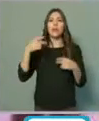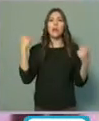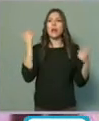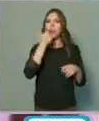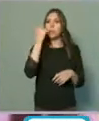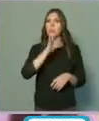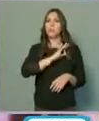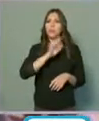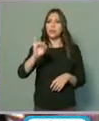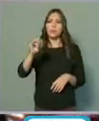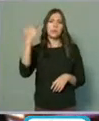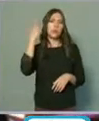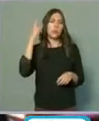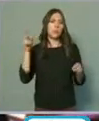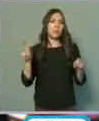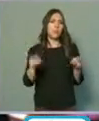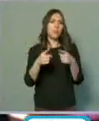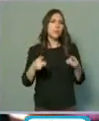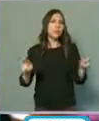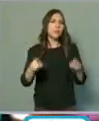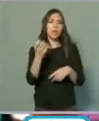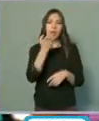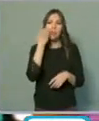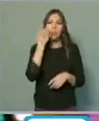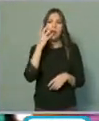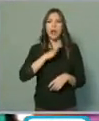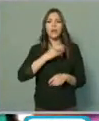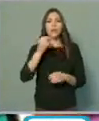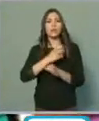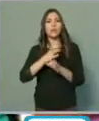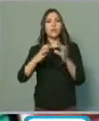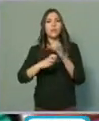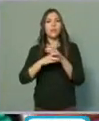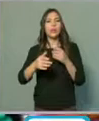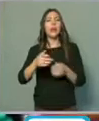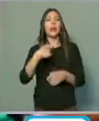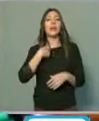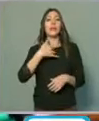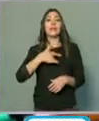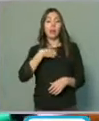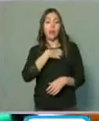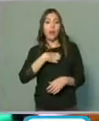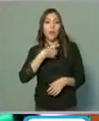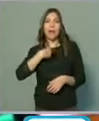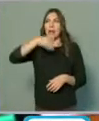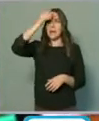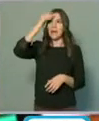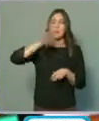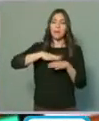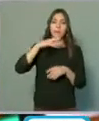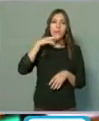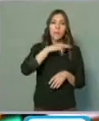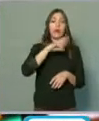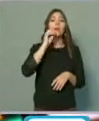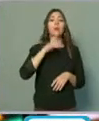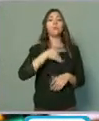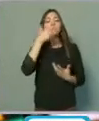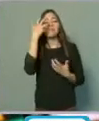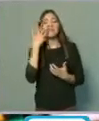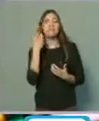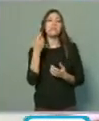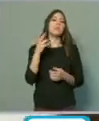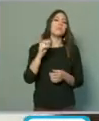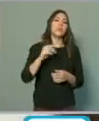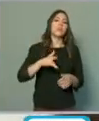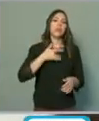escuchar música en clase y que hay estados de ánimo que me ayudan a aprender. Wow. Imagínate cuántos alumnos están aprendiendo de forma